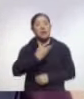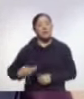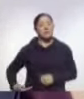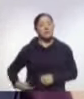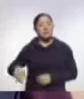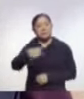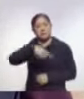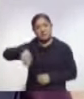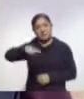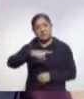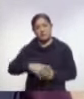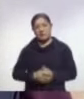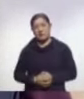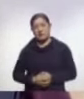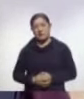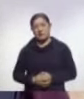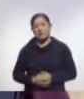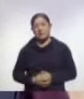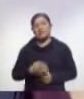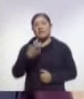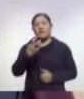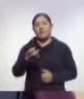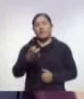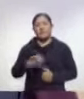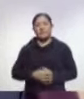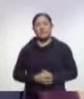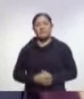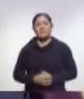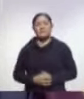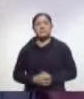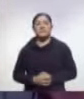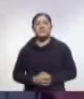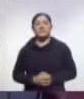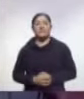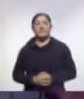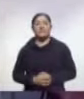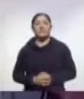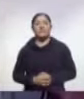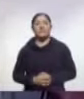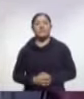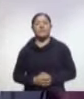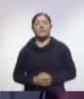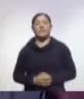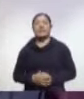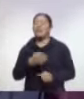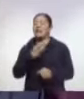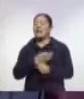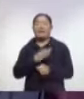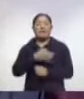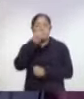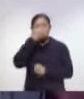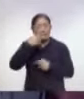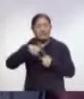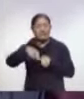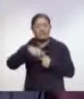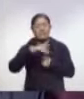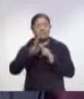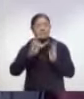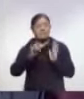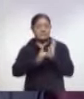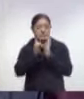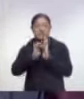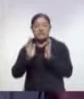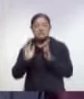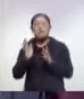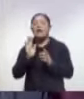nueva. Esa actualmente ya estamos por concluir, estamos en la parte de acabados y cancelaría ya es lo último,